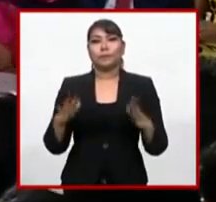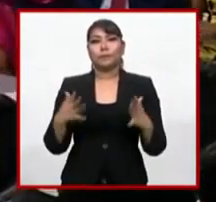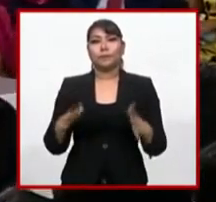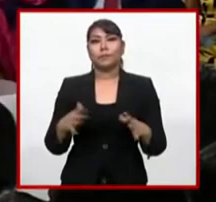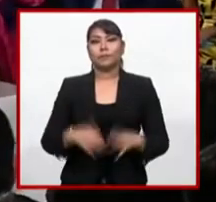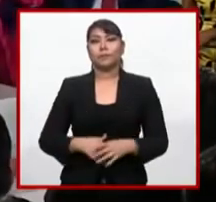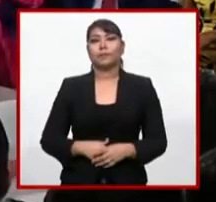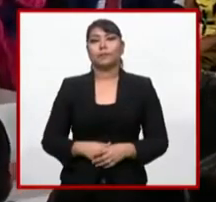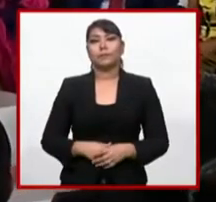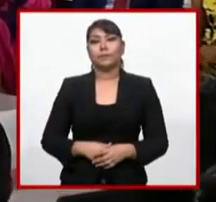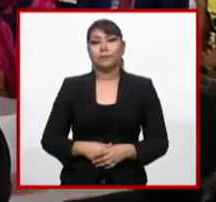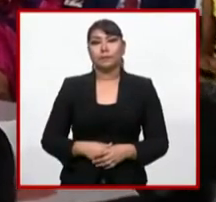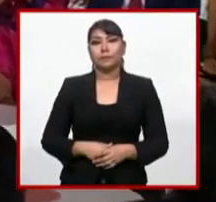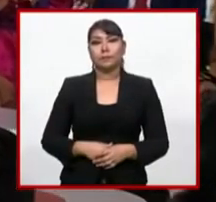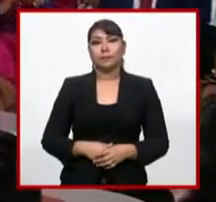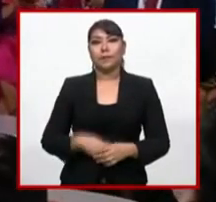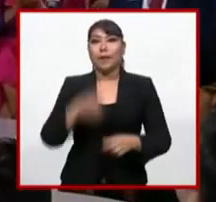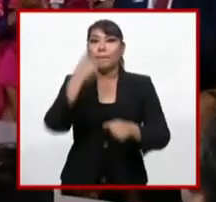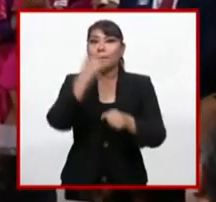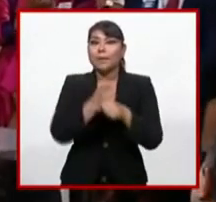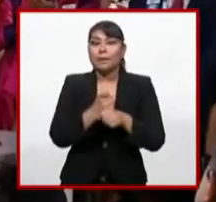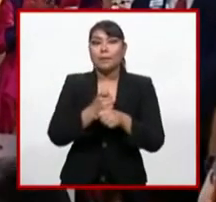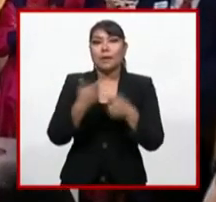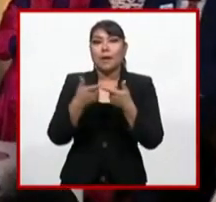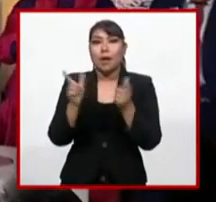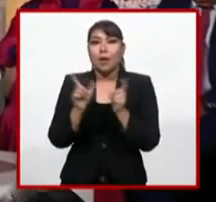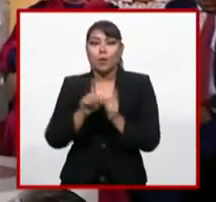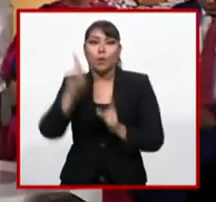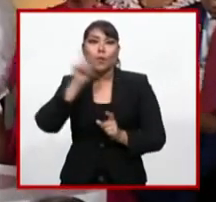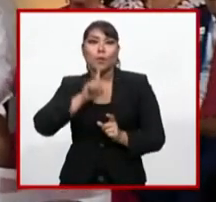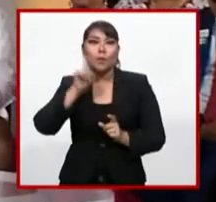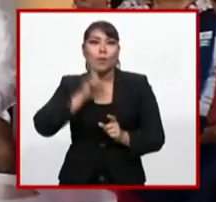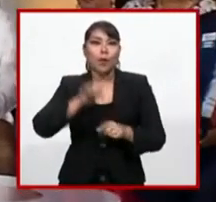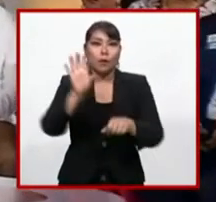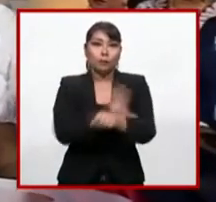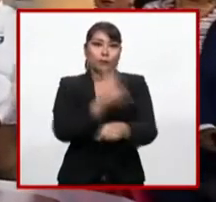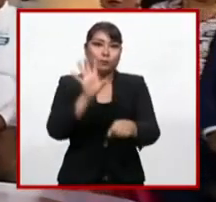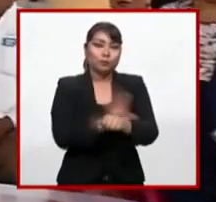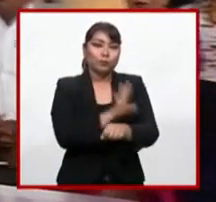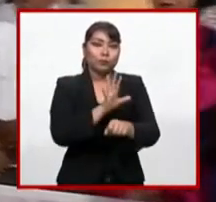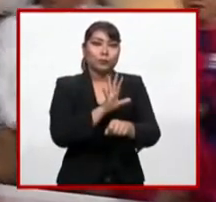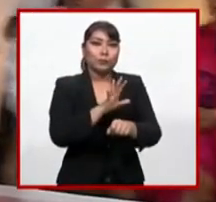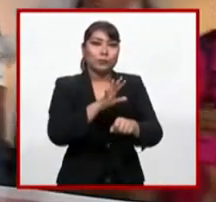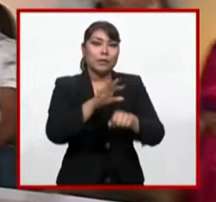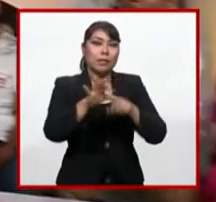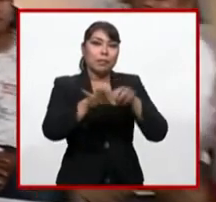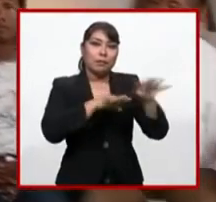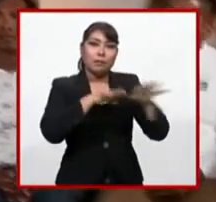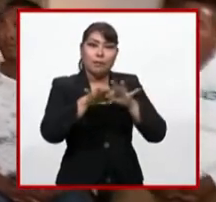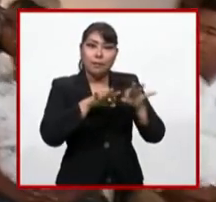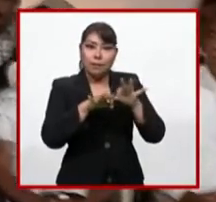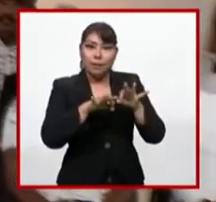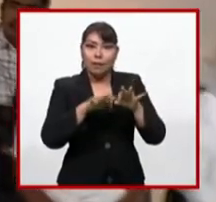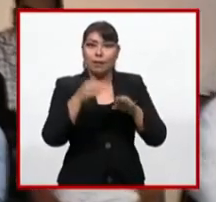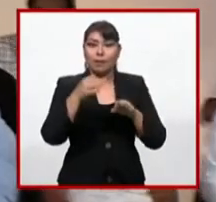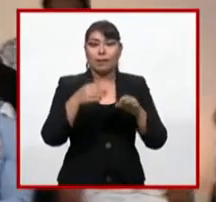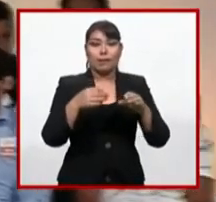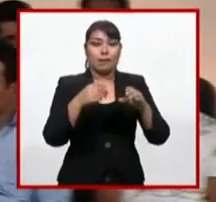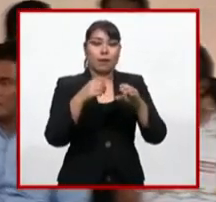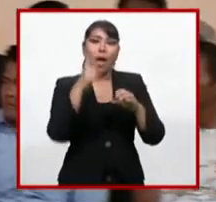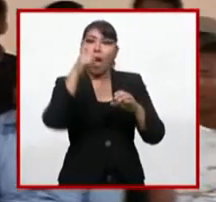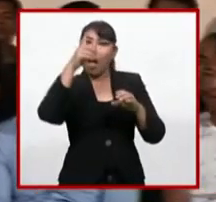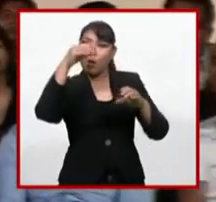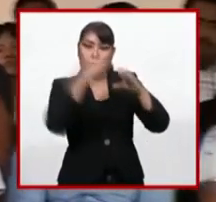generamos la primera generación de mujeres electricistas y plomeras con apoyo de la Coparmex. Así